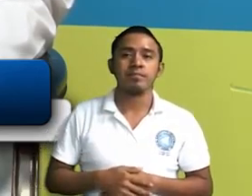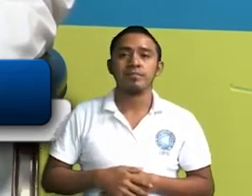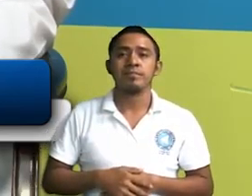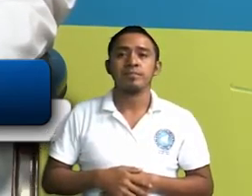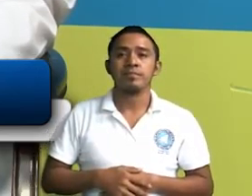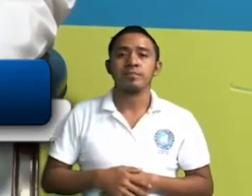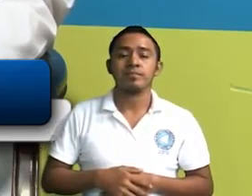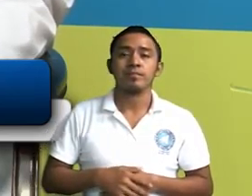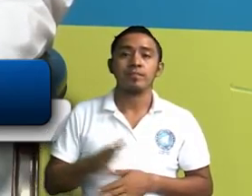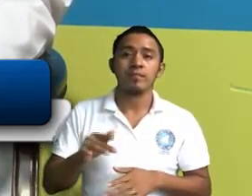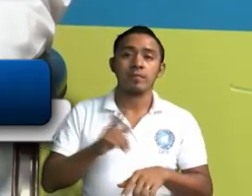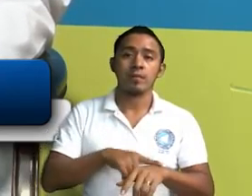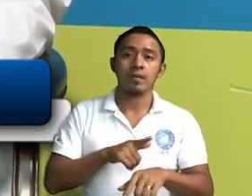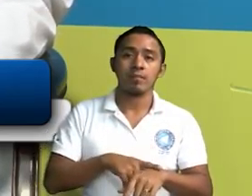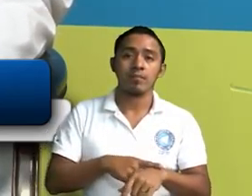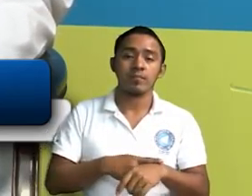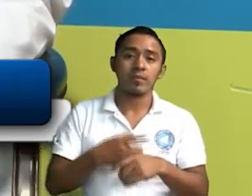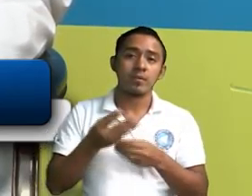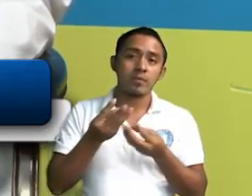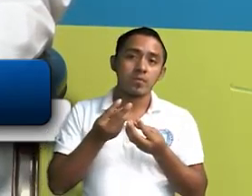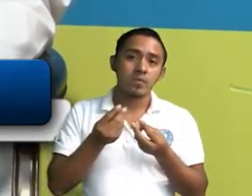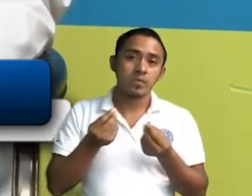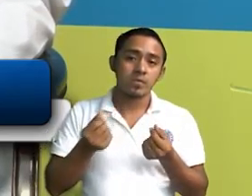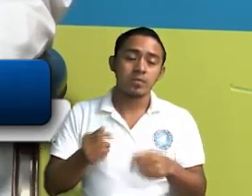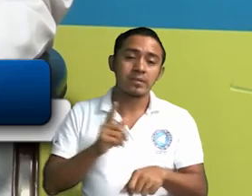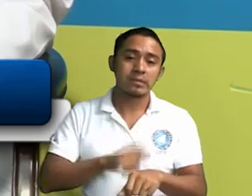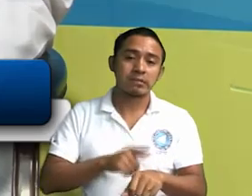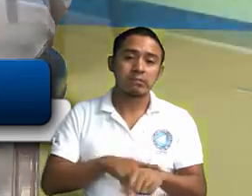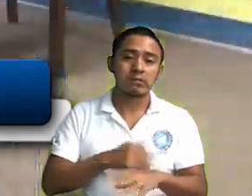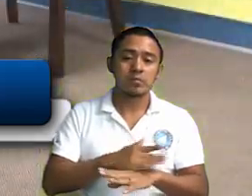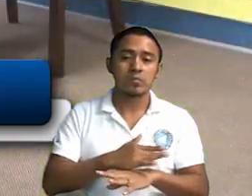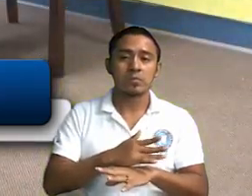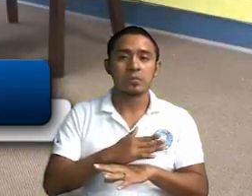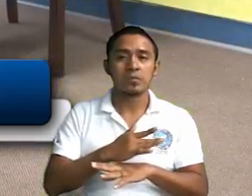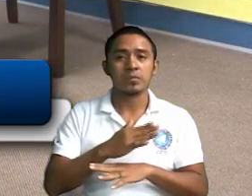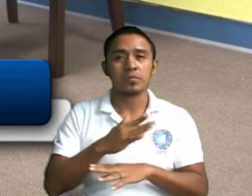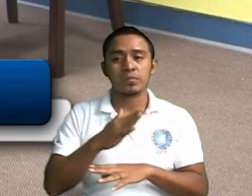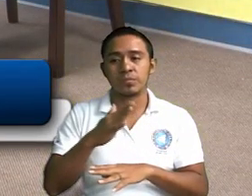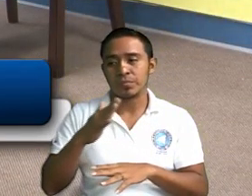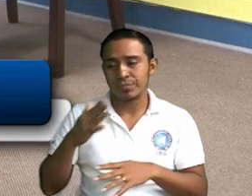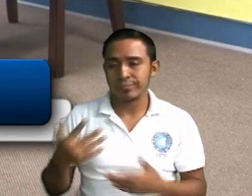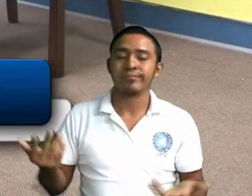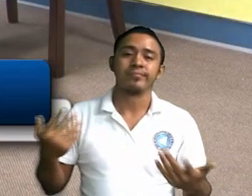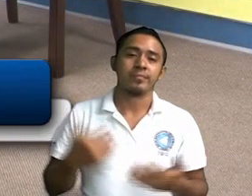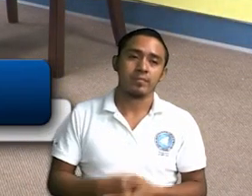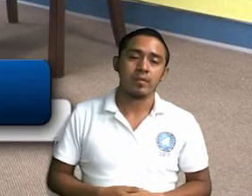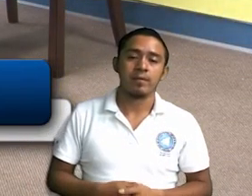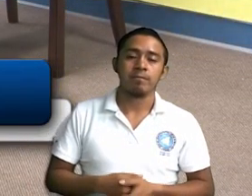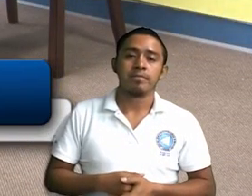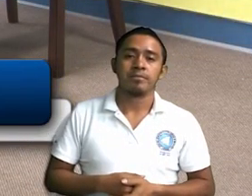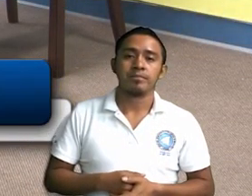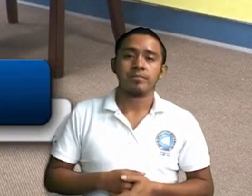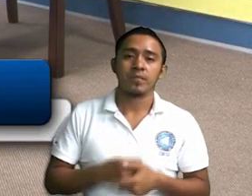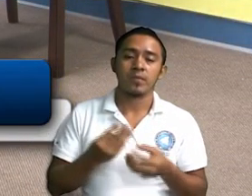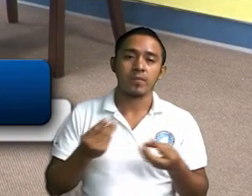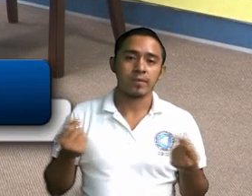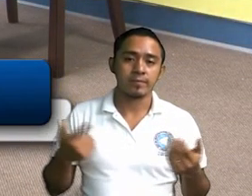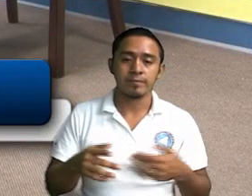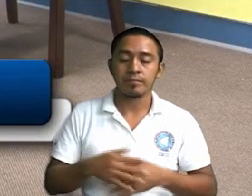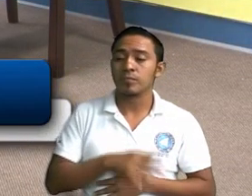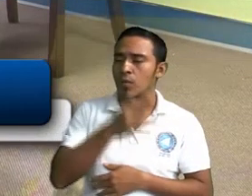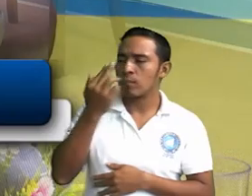a encontrar que su periodo de cicatrización está más recargado que un paciente que no tiene esta enfermedad ahora ahora usted menciona